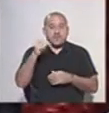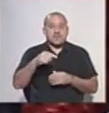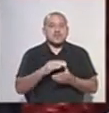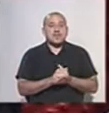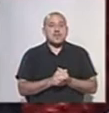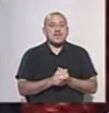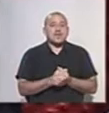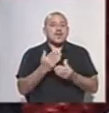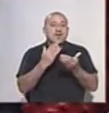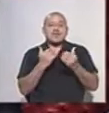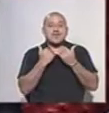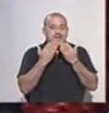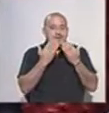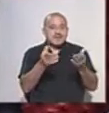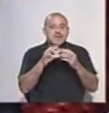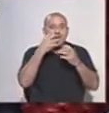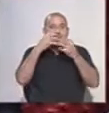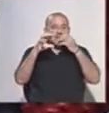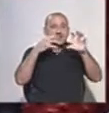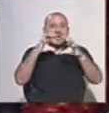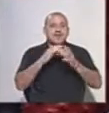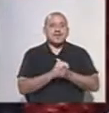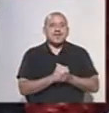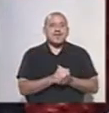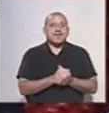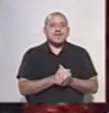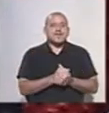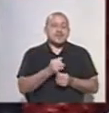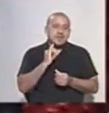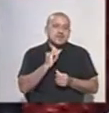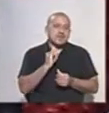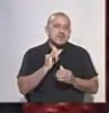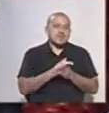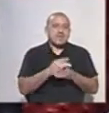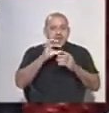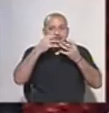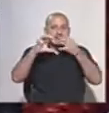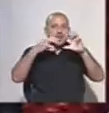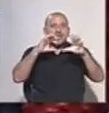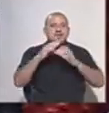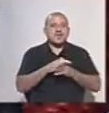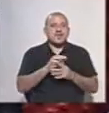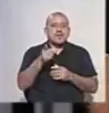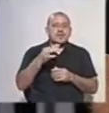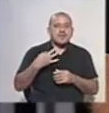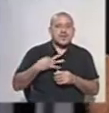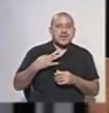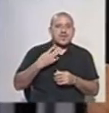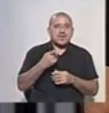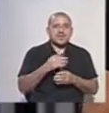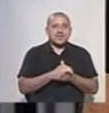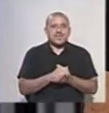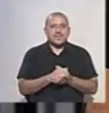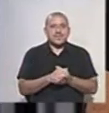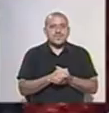gritado yo desde también. Ahí atrás. Que es una... Sí, también, ¿no? Sí, sí, seguramente. En algún tampoco móvil, tiene tantos que... años esto, ¿no? Así que...